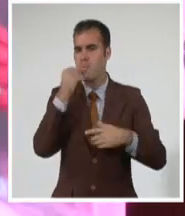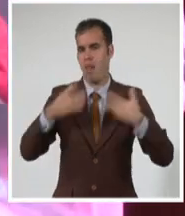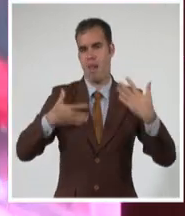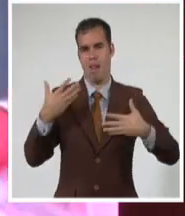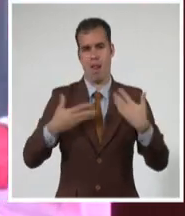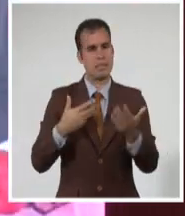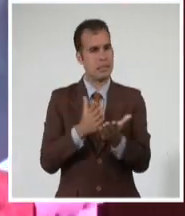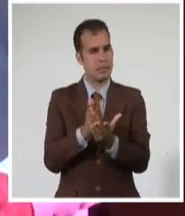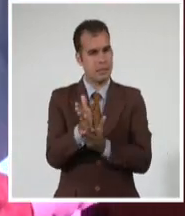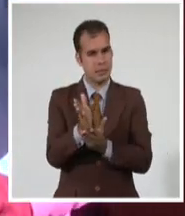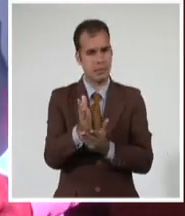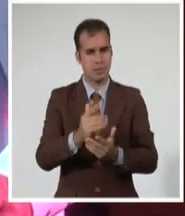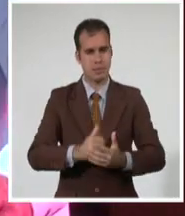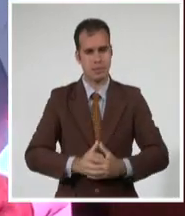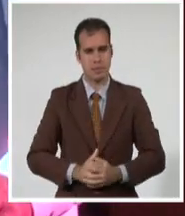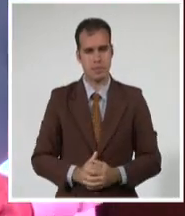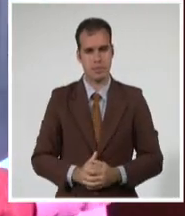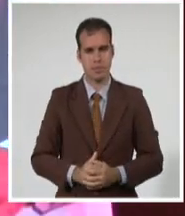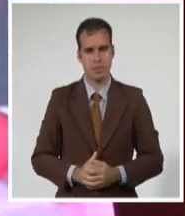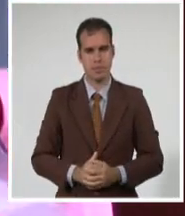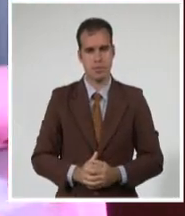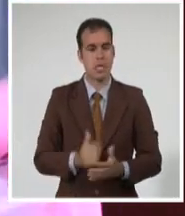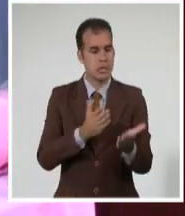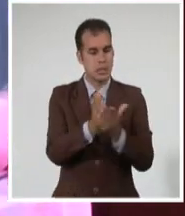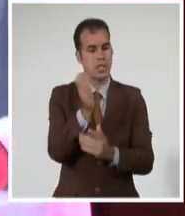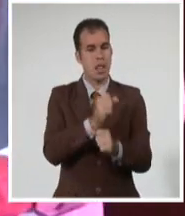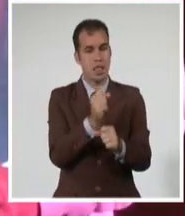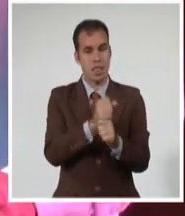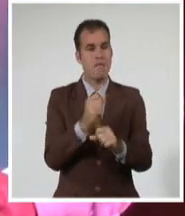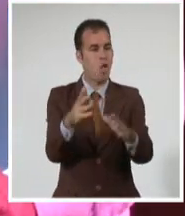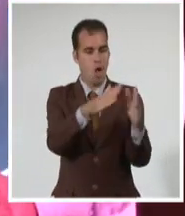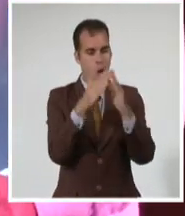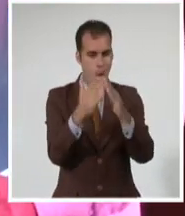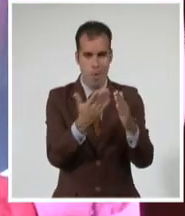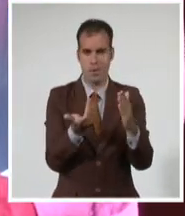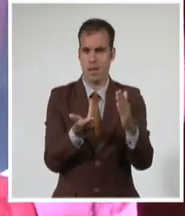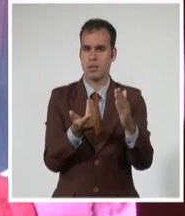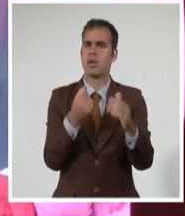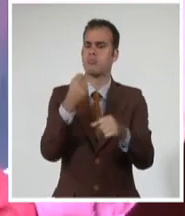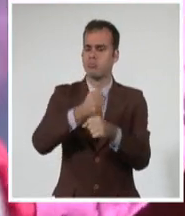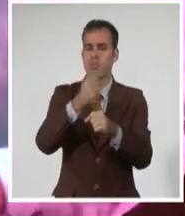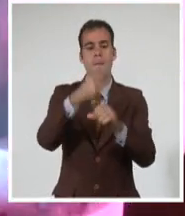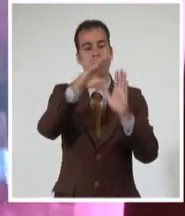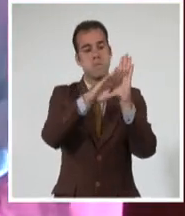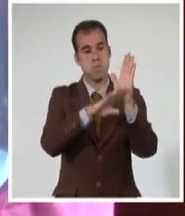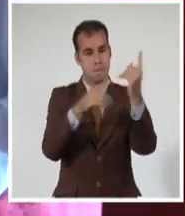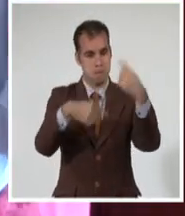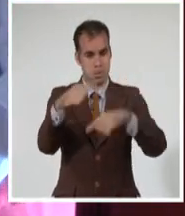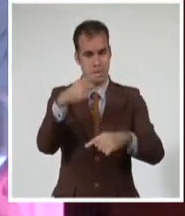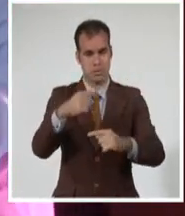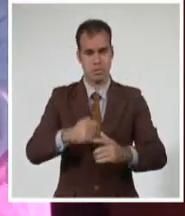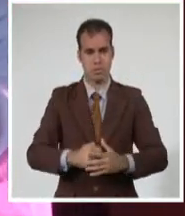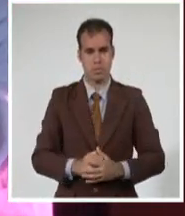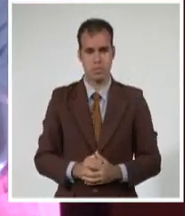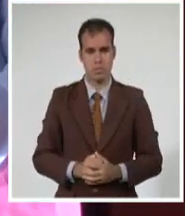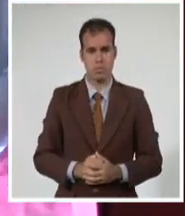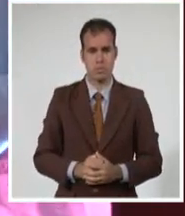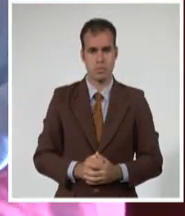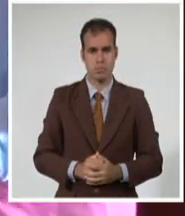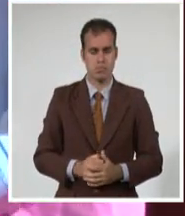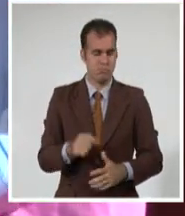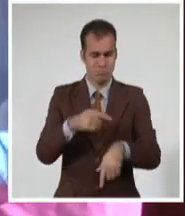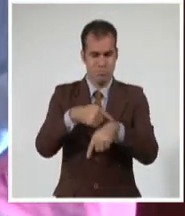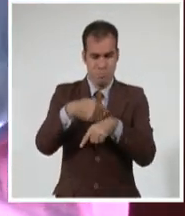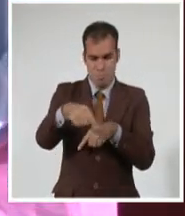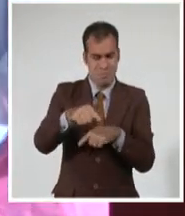para seguir con la convocatoria en los barrios, para seguir trabajando en los programas fundamentales. Porque yo creo que en lo inmediato y el esfuerzo fundamental tiene